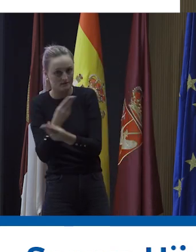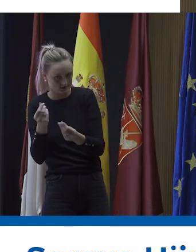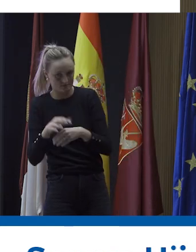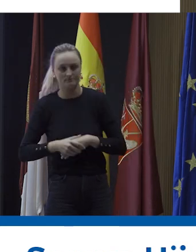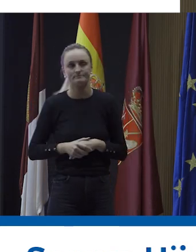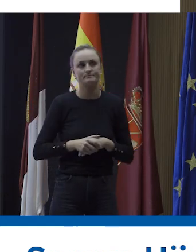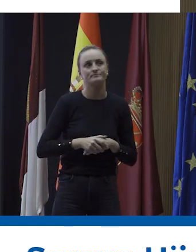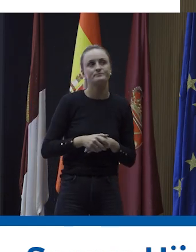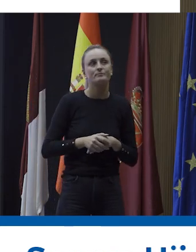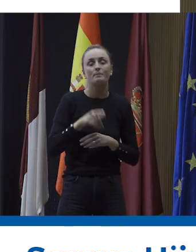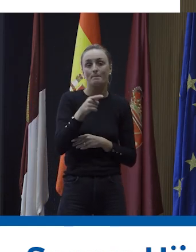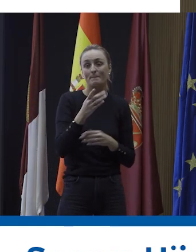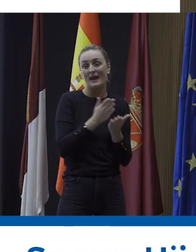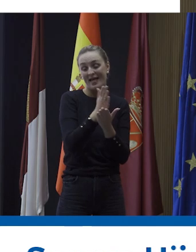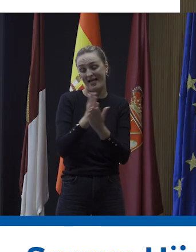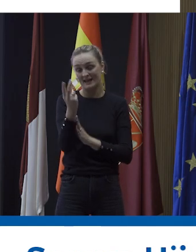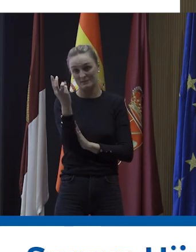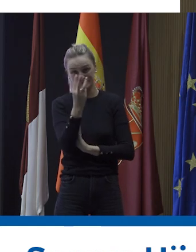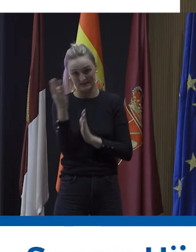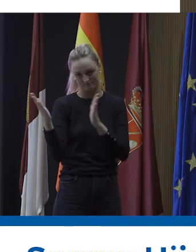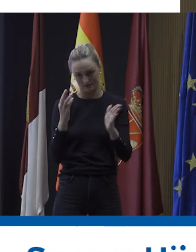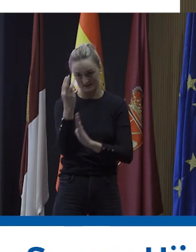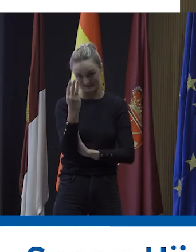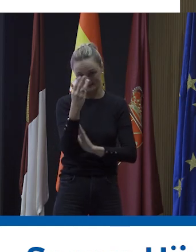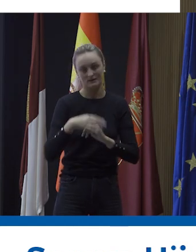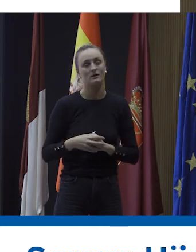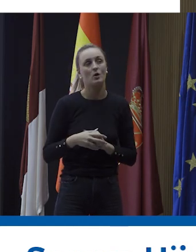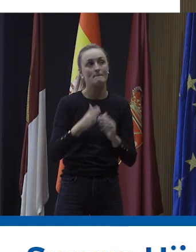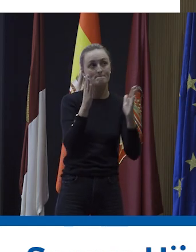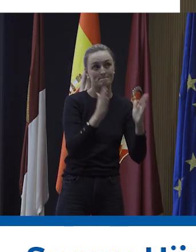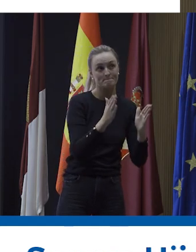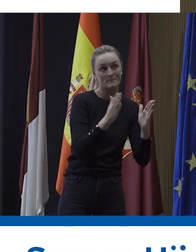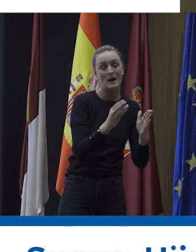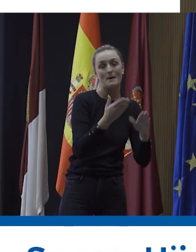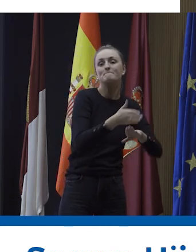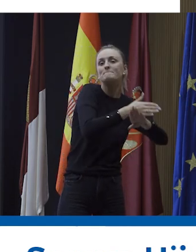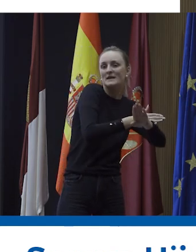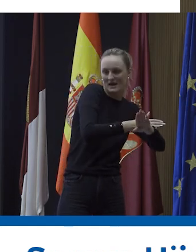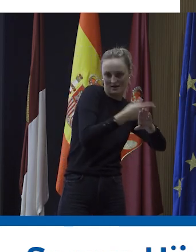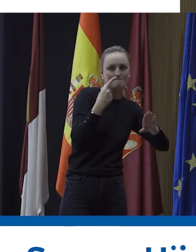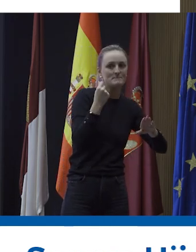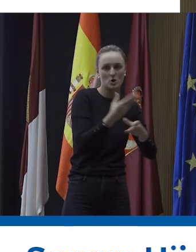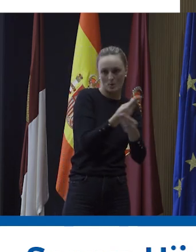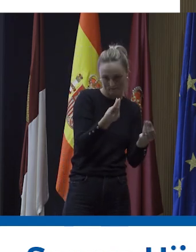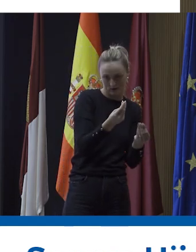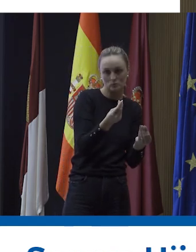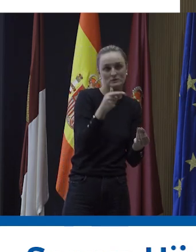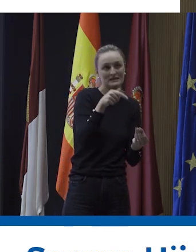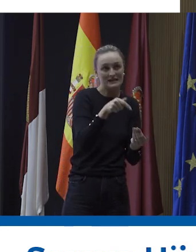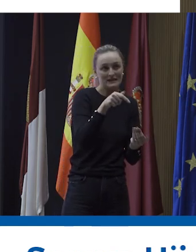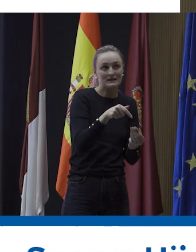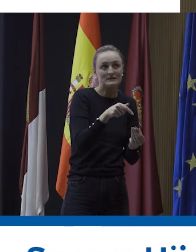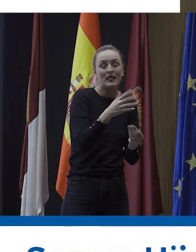¿vale? Entonces, la perimenopausia va unos 2-5 años antes de que deje de